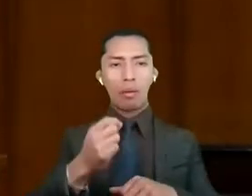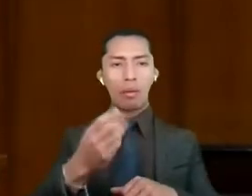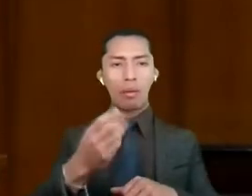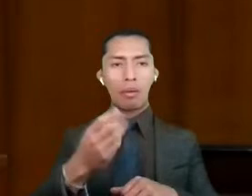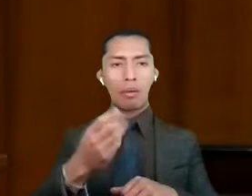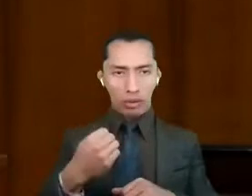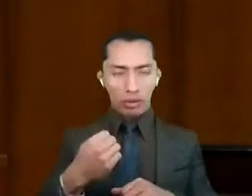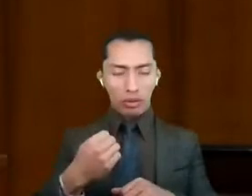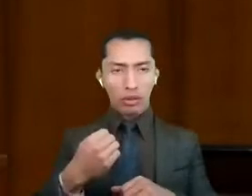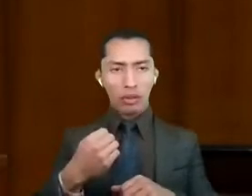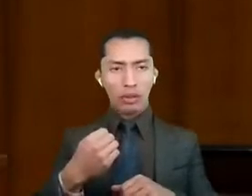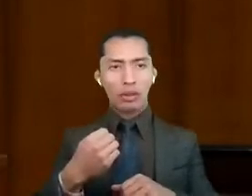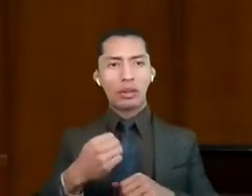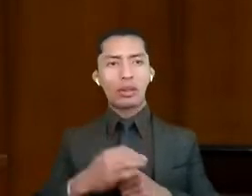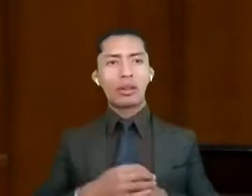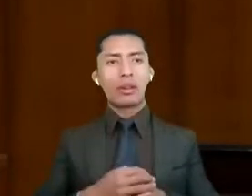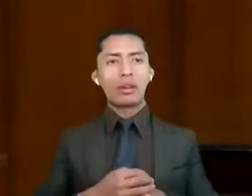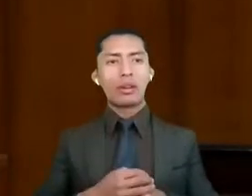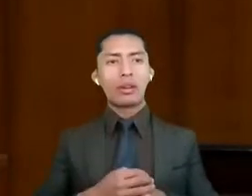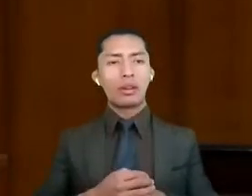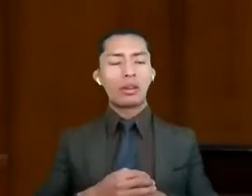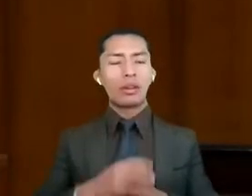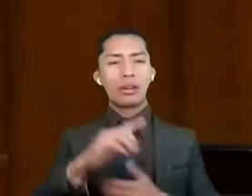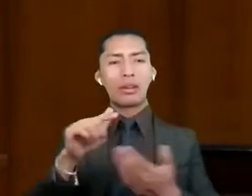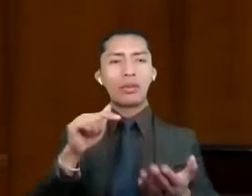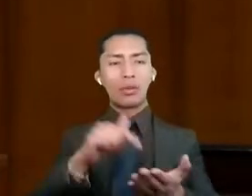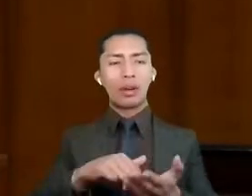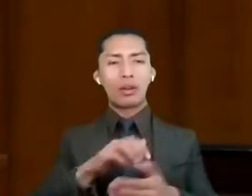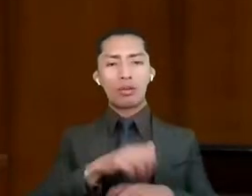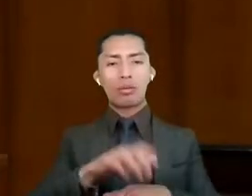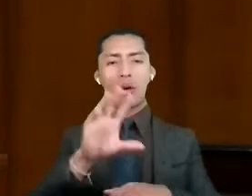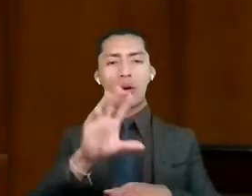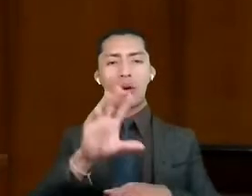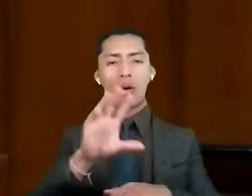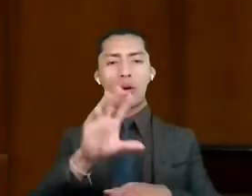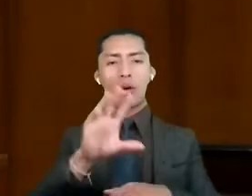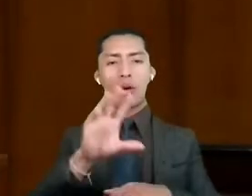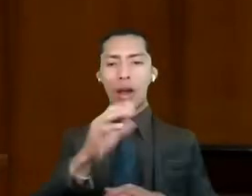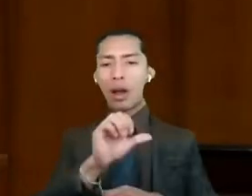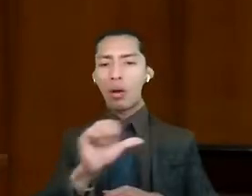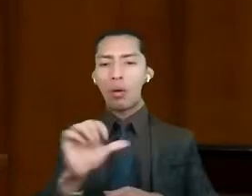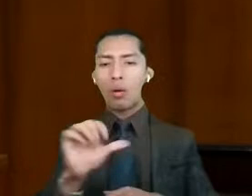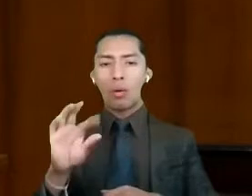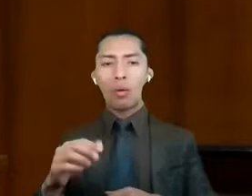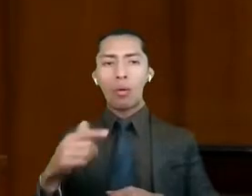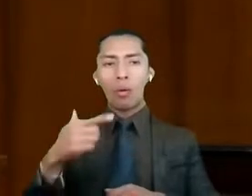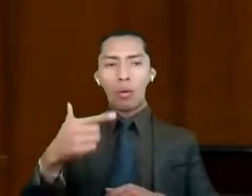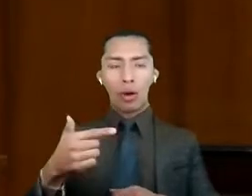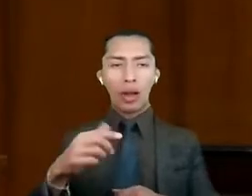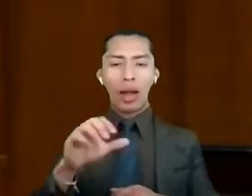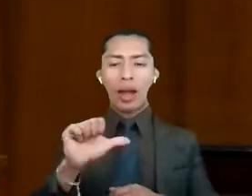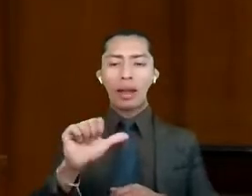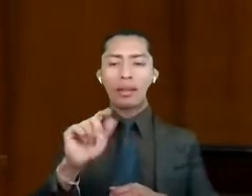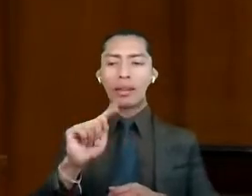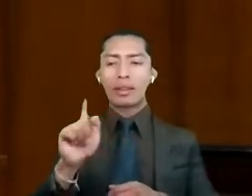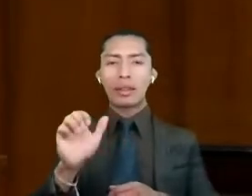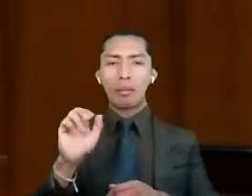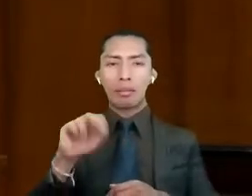4 feminicidios. En el lugar 44 al 47 se encuentran Atizapán de